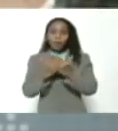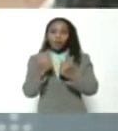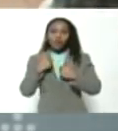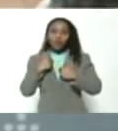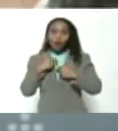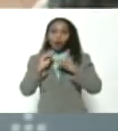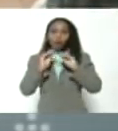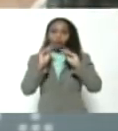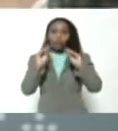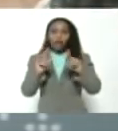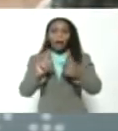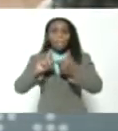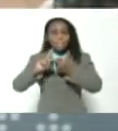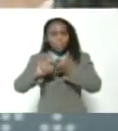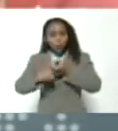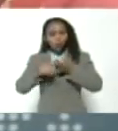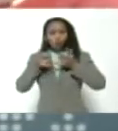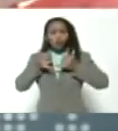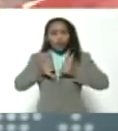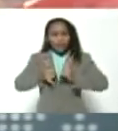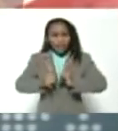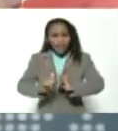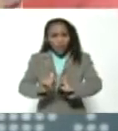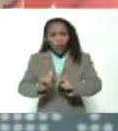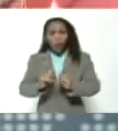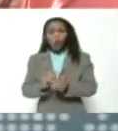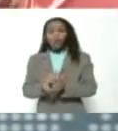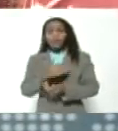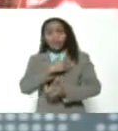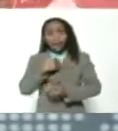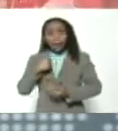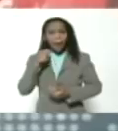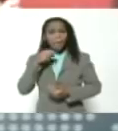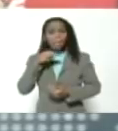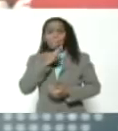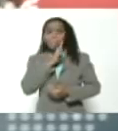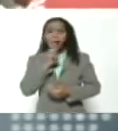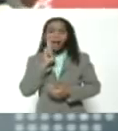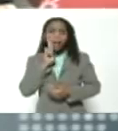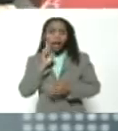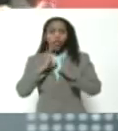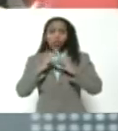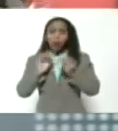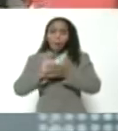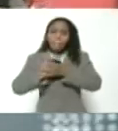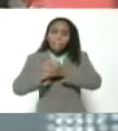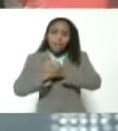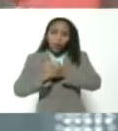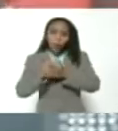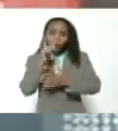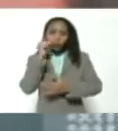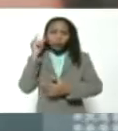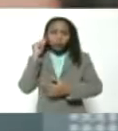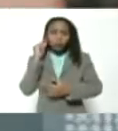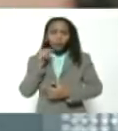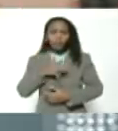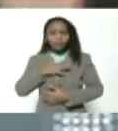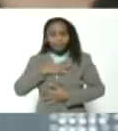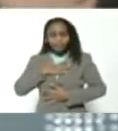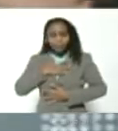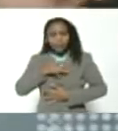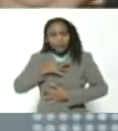transmitir a su esposo, a sus hijos, a su querida madre y a todos sus amigos y amigas las